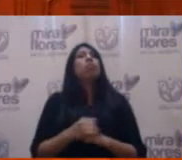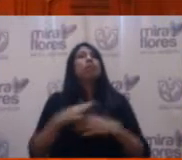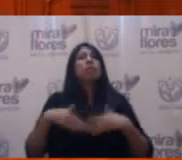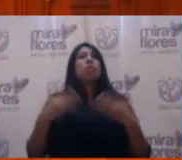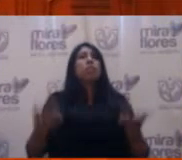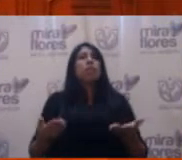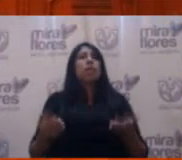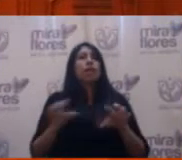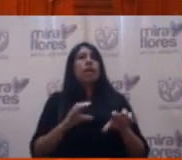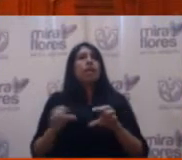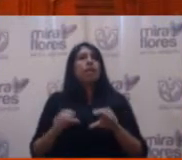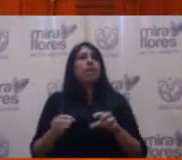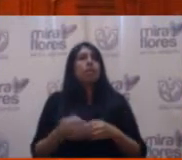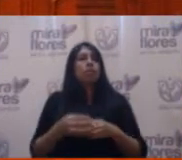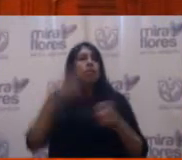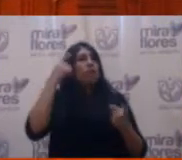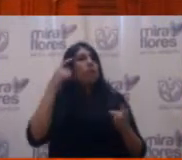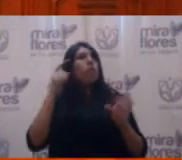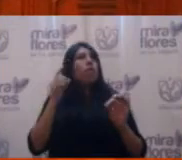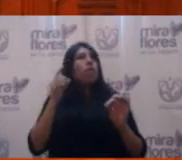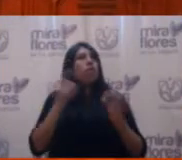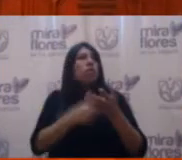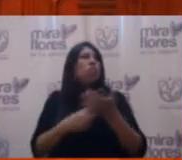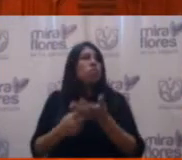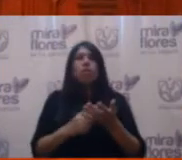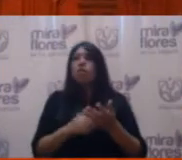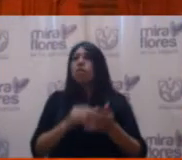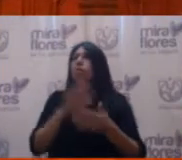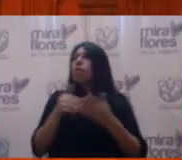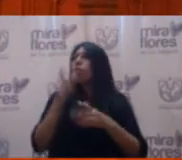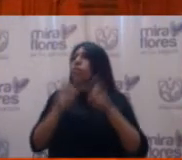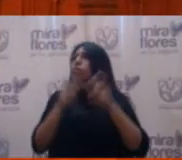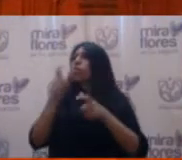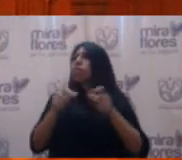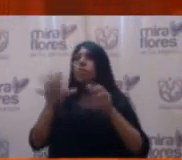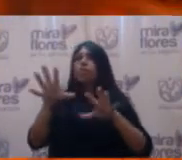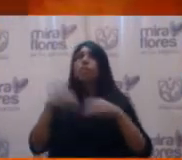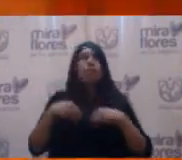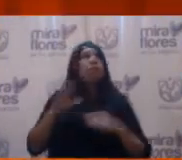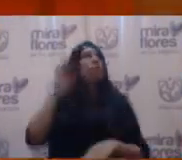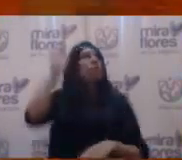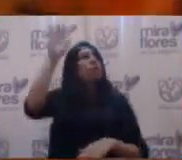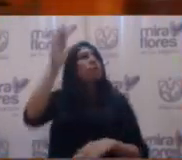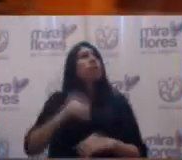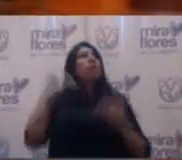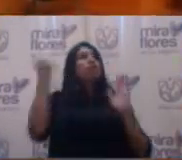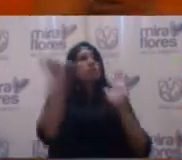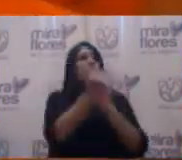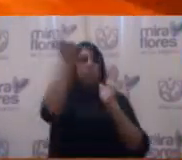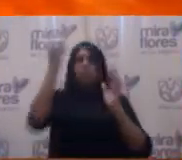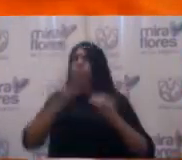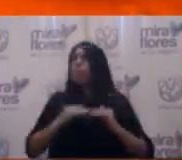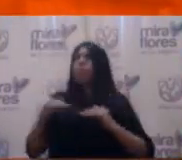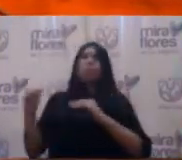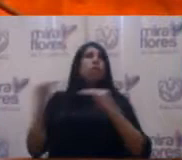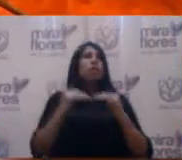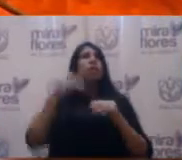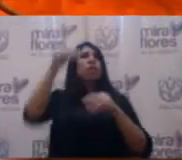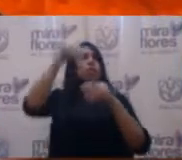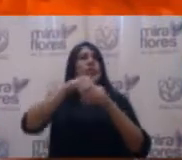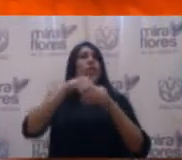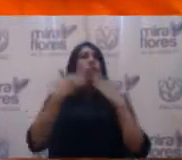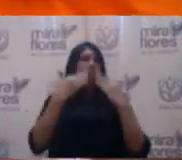acuerdos tomados esta mañana. Aquellos miembros del Consejo que estén a favor, si no se expresaron en señal de conformidad, se aprueba por unanimidad de votos.